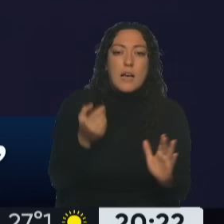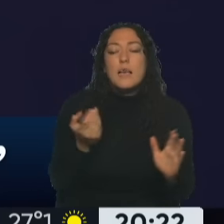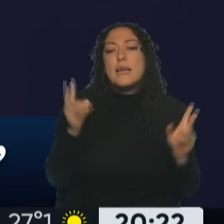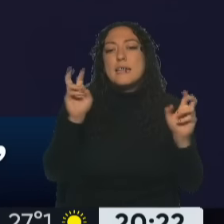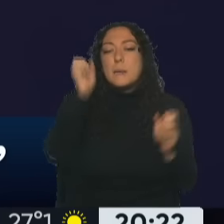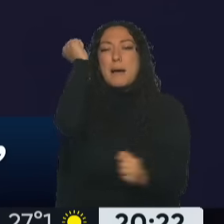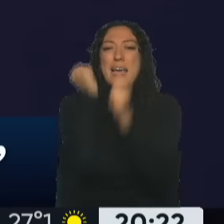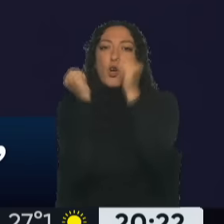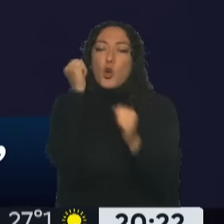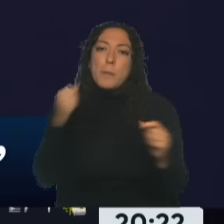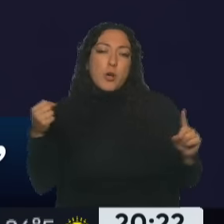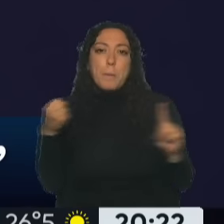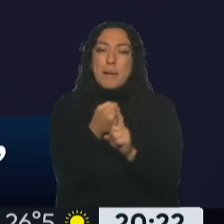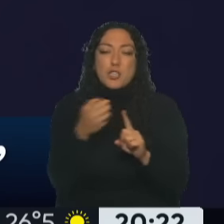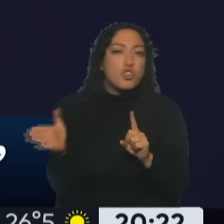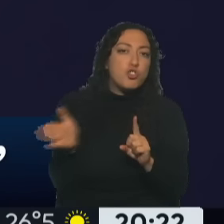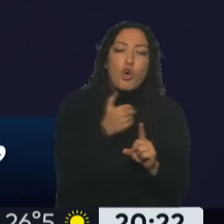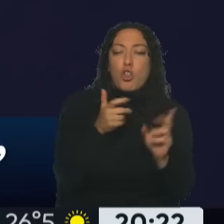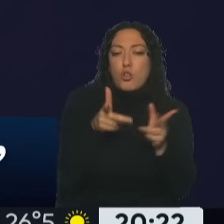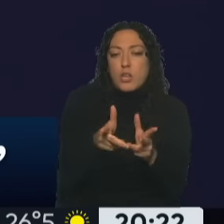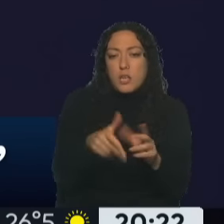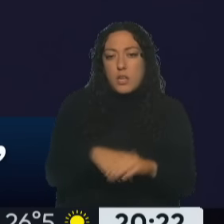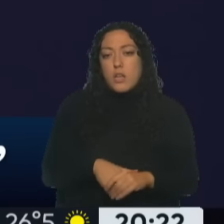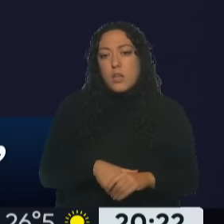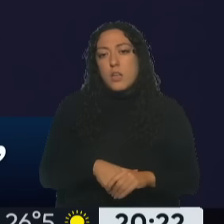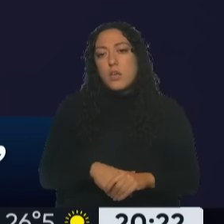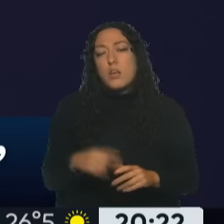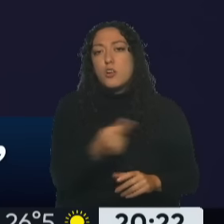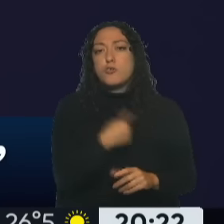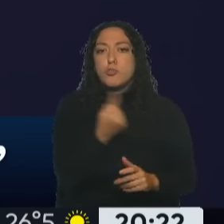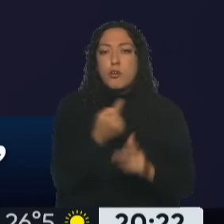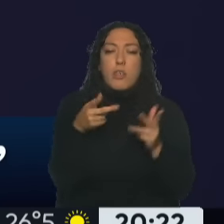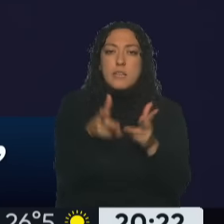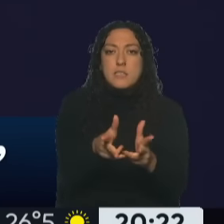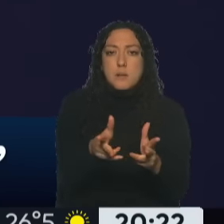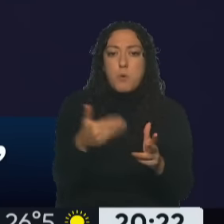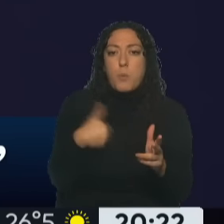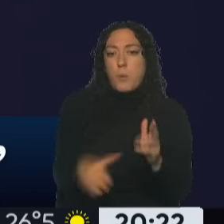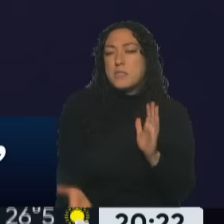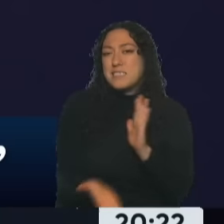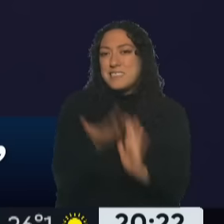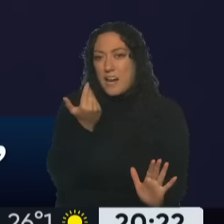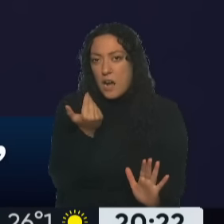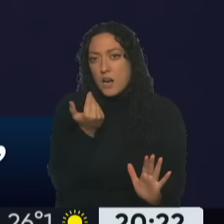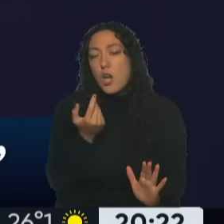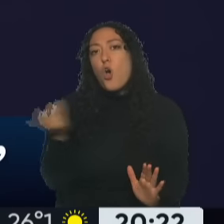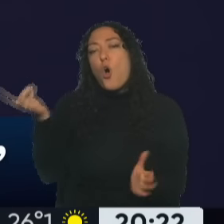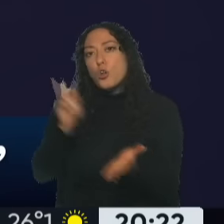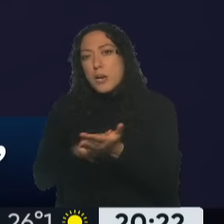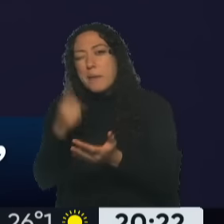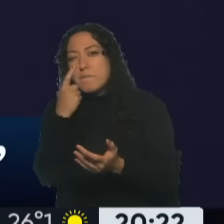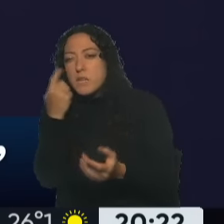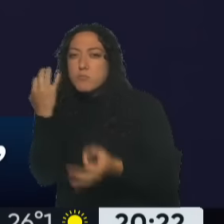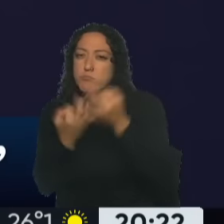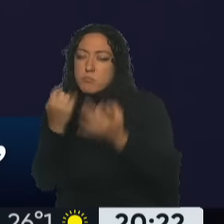en los números eh Fiscales Esto es lo que estamos diciendo e lo vamos a retirar evaluaremos nuevas eh